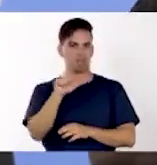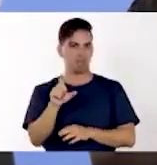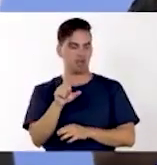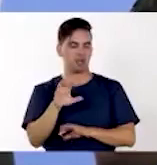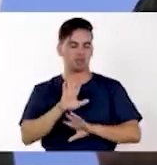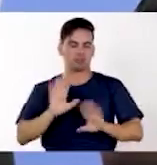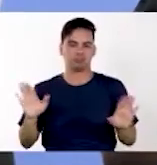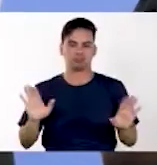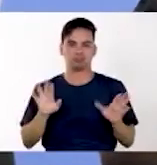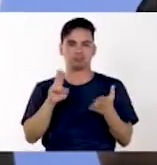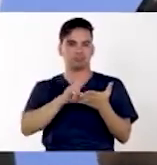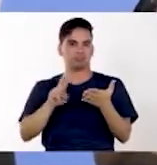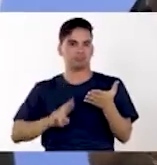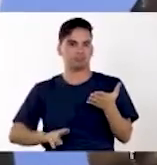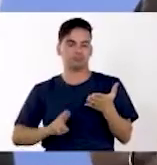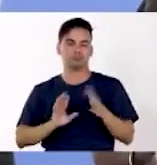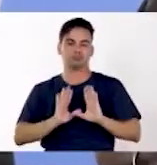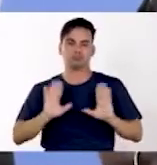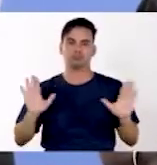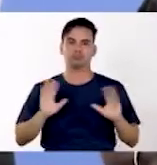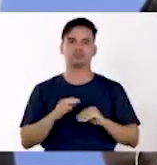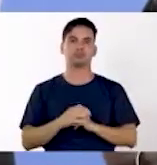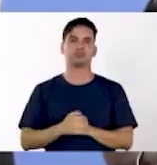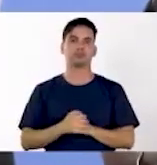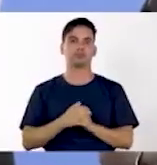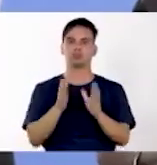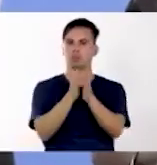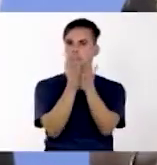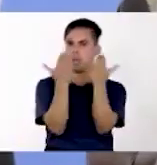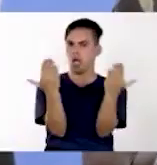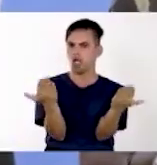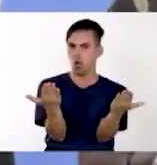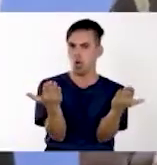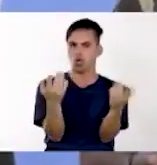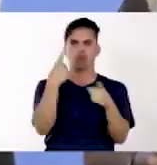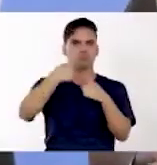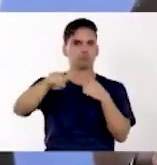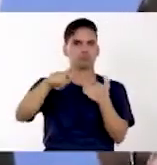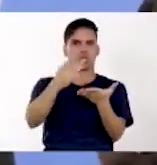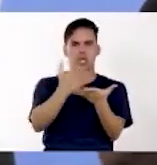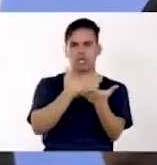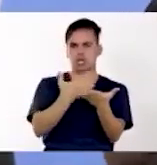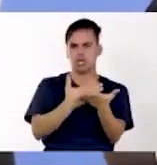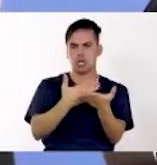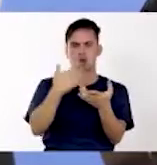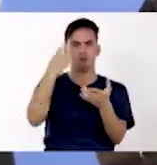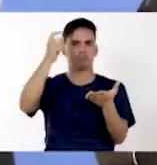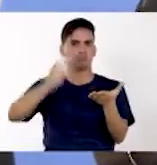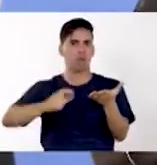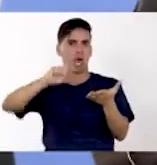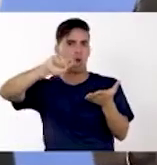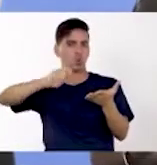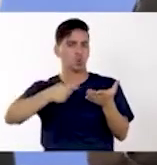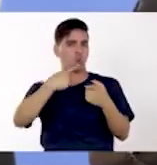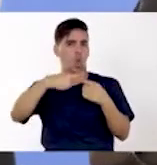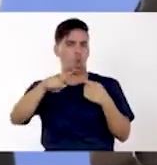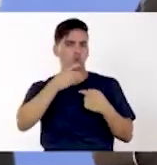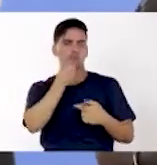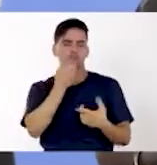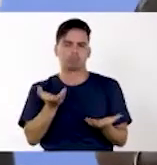texto de un periódico, de otro libro, de otro autor. Bien. Pero tenemos que